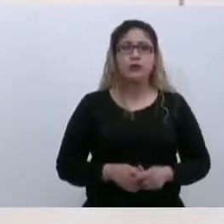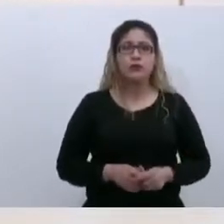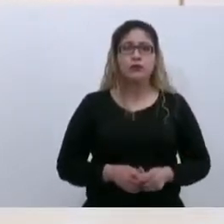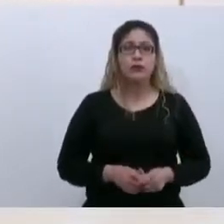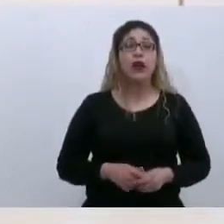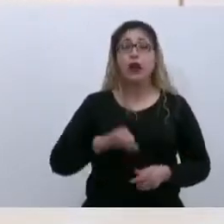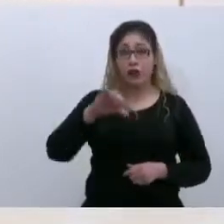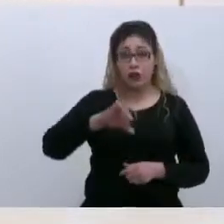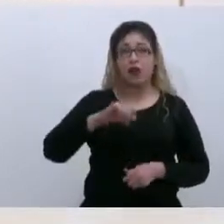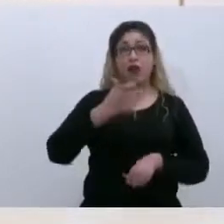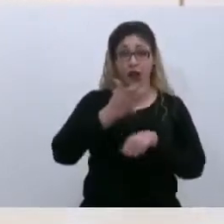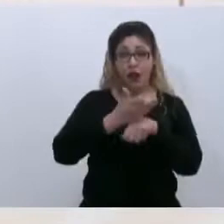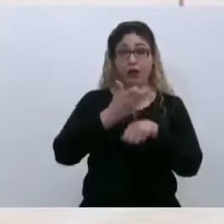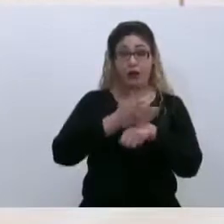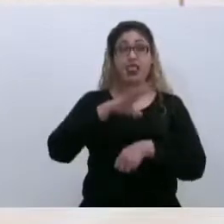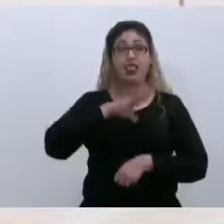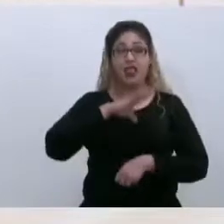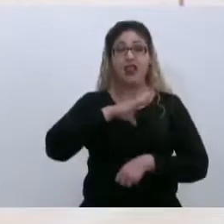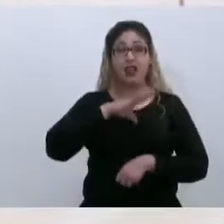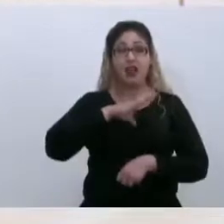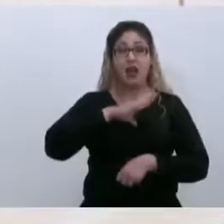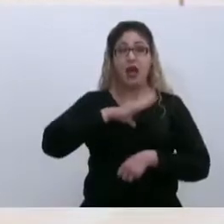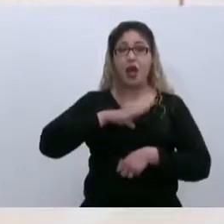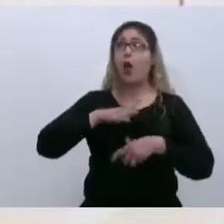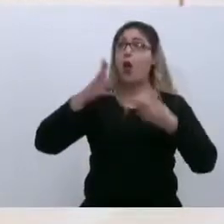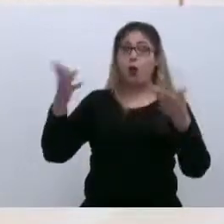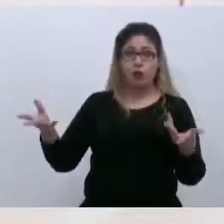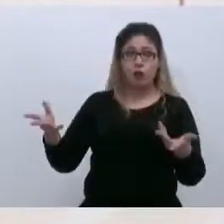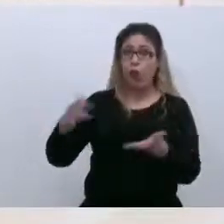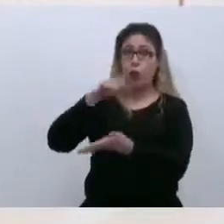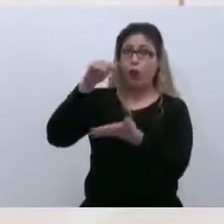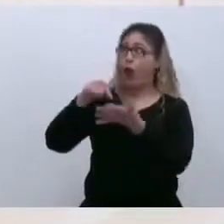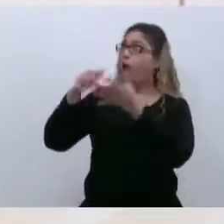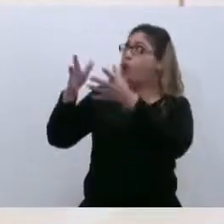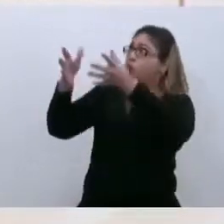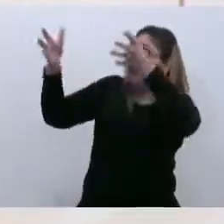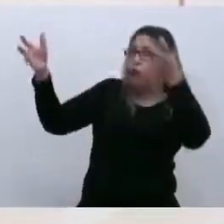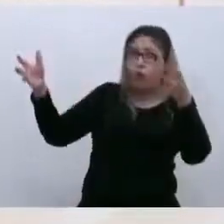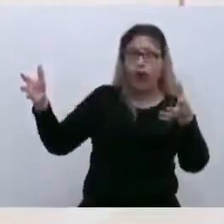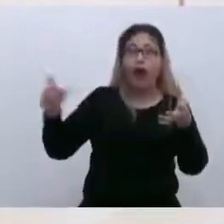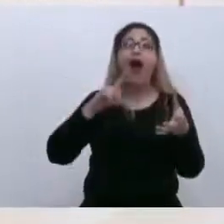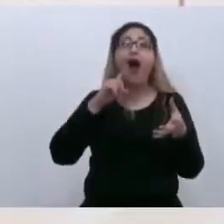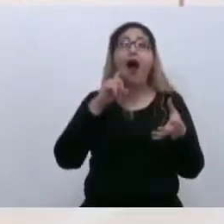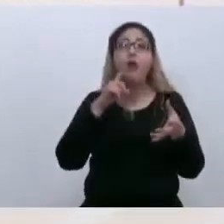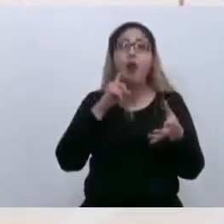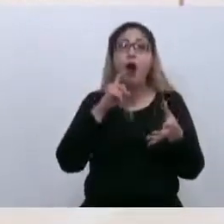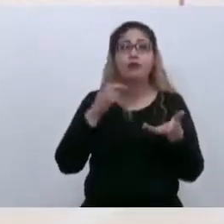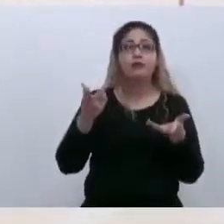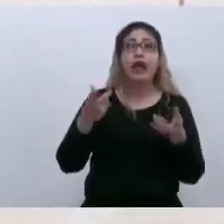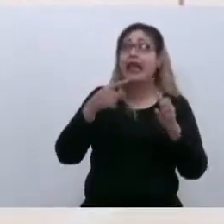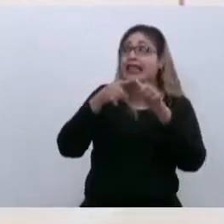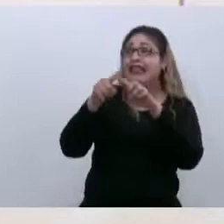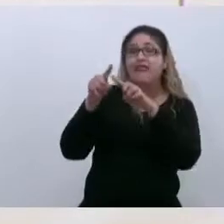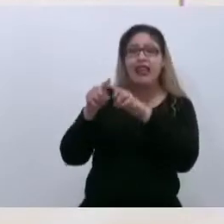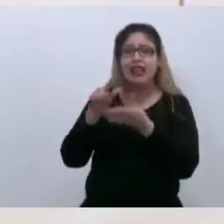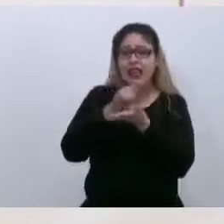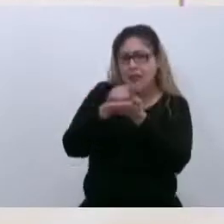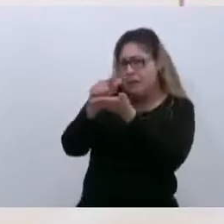arsénico. Eso es una preocupación, lo que aquí comentó el